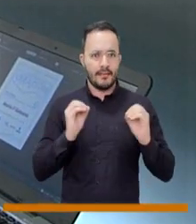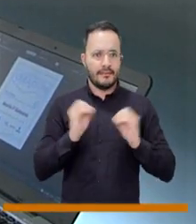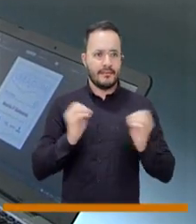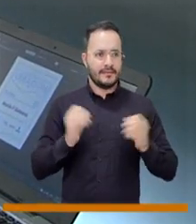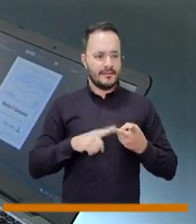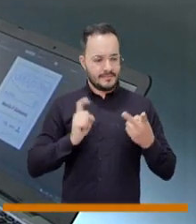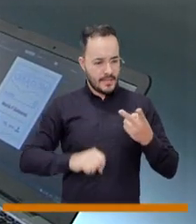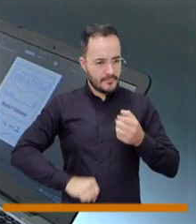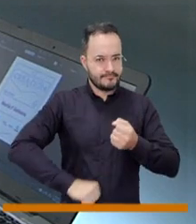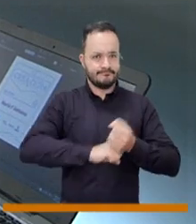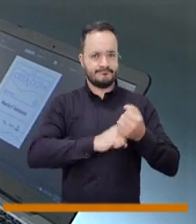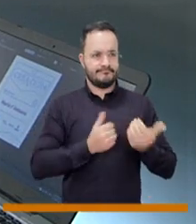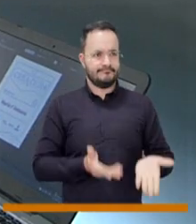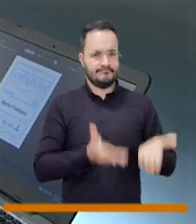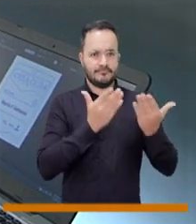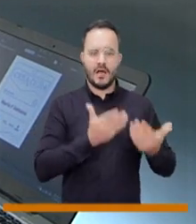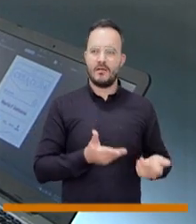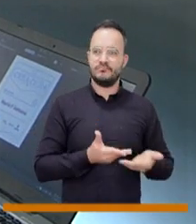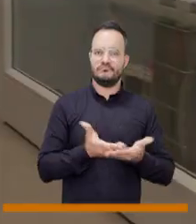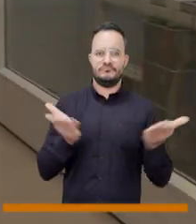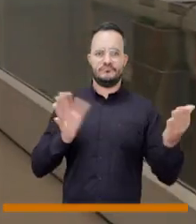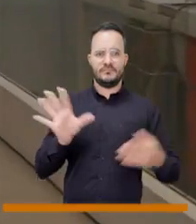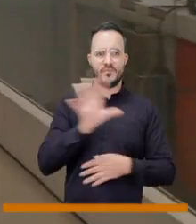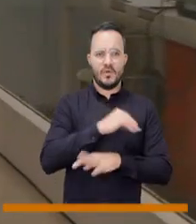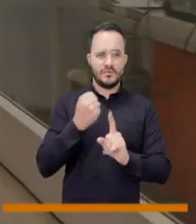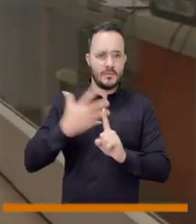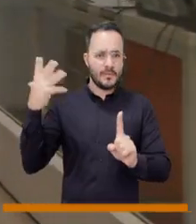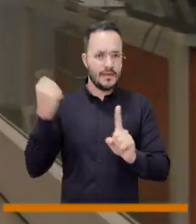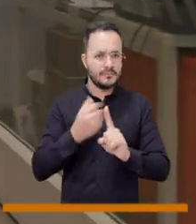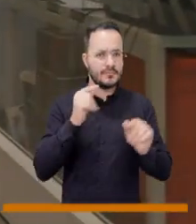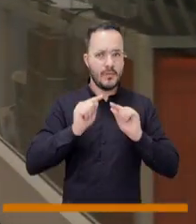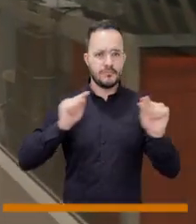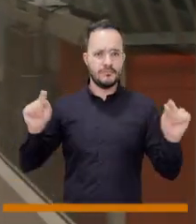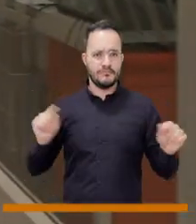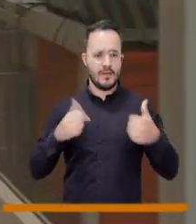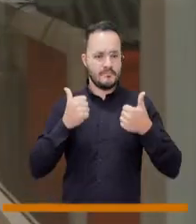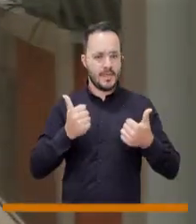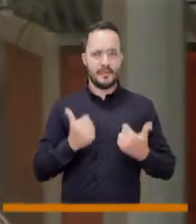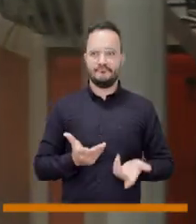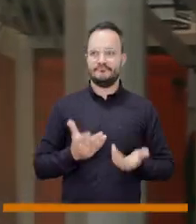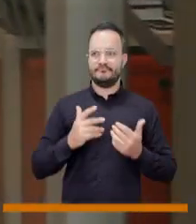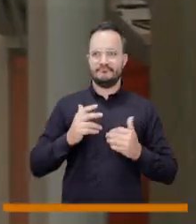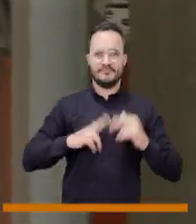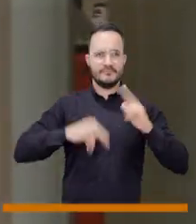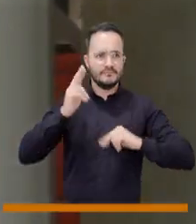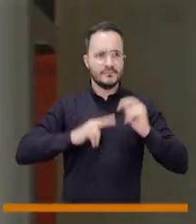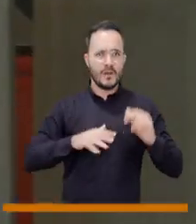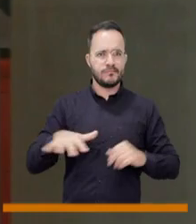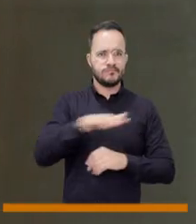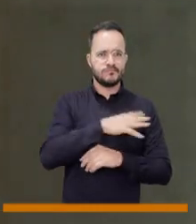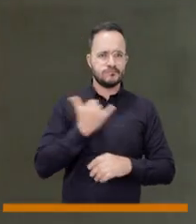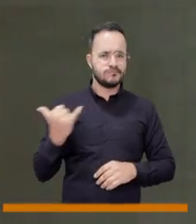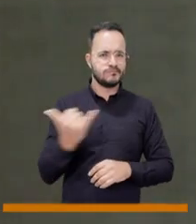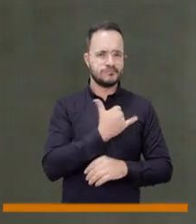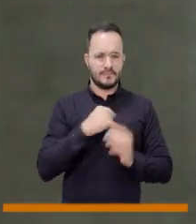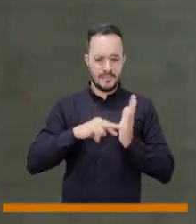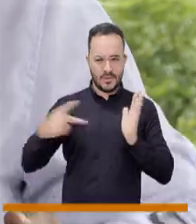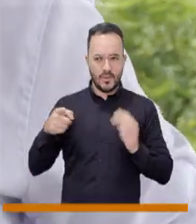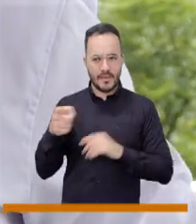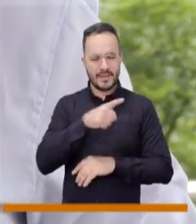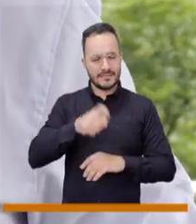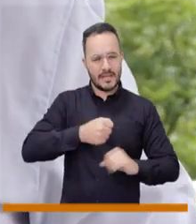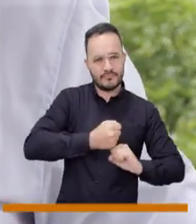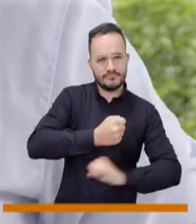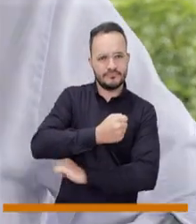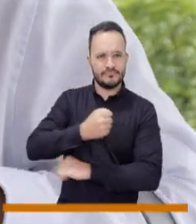tenga buen dinero, con el objetivo de que pueda potencializar todas esas capacidades que tenemos nosotros en infraestructura. Tenemos muchas empresas de base tecnológica que se